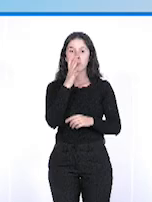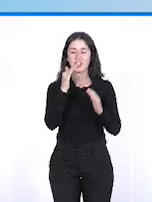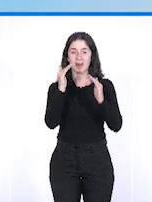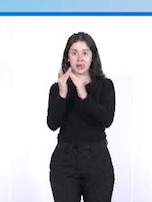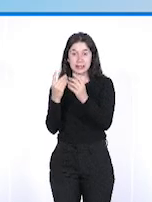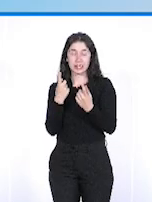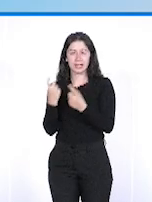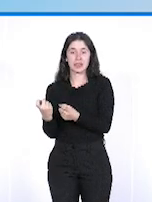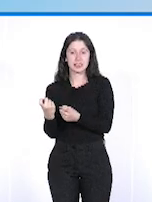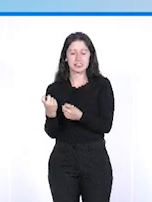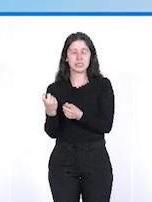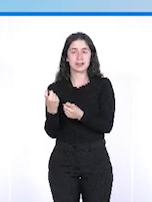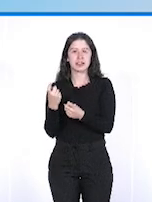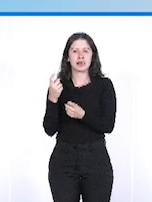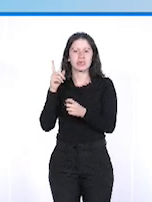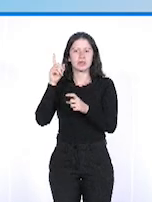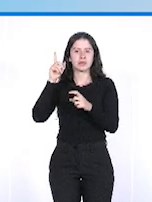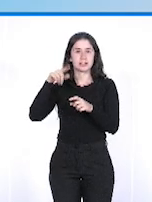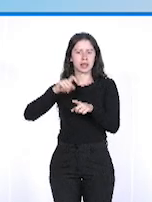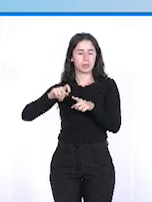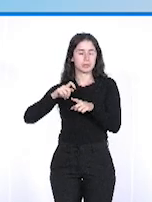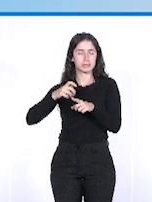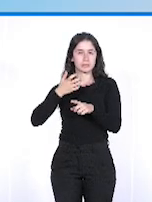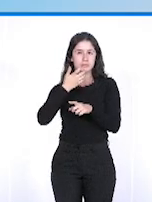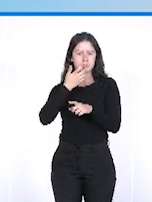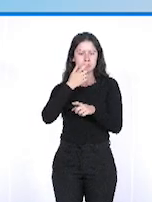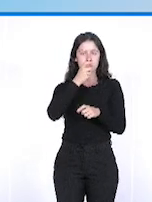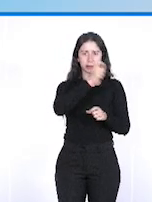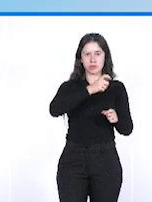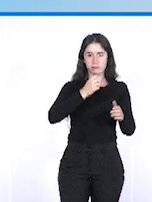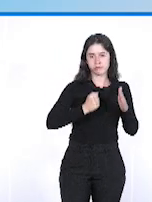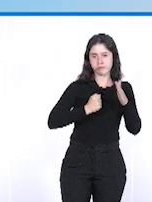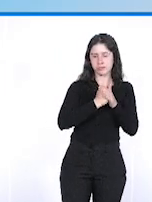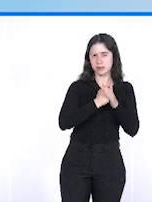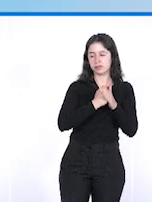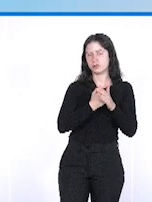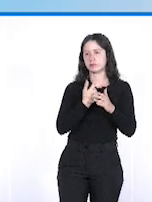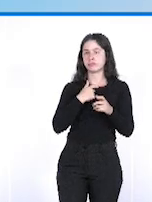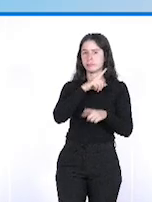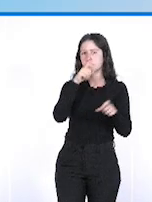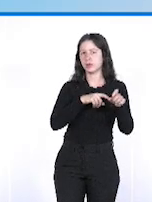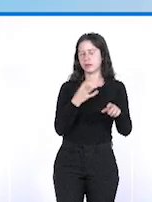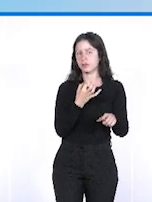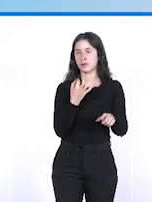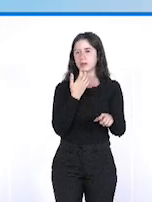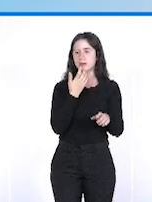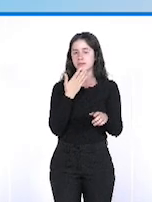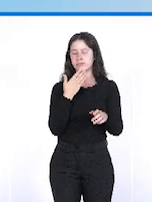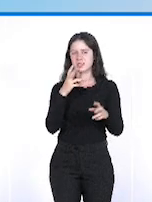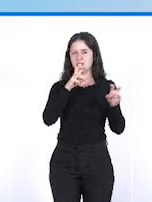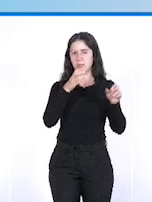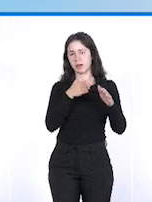eh También se caracteriza porque hay algunas con un máximo y otras y tenemos que preguntar cuando se desviaba mucho Oye y por qué